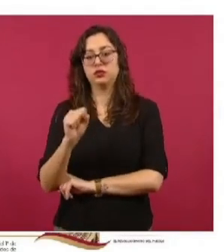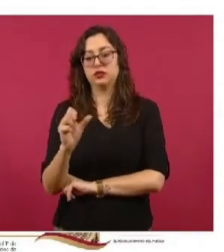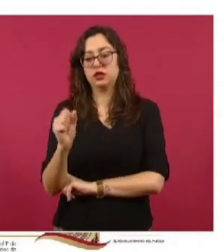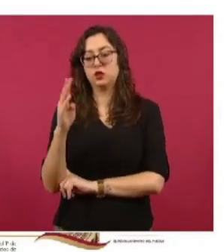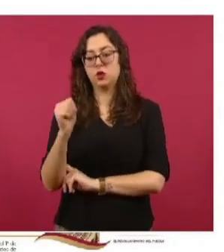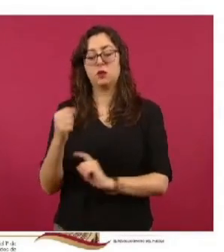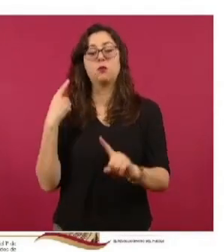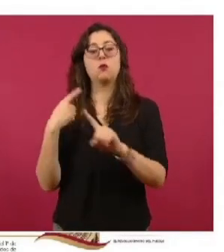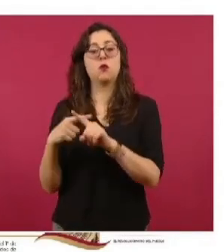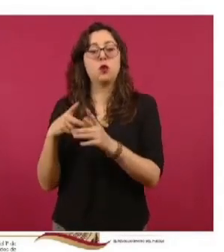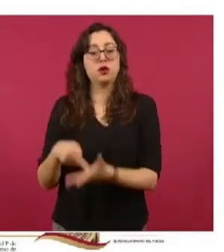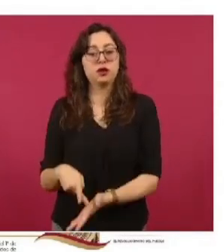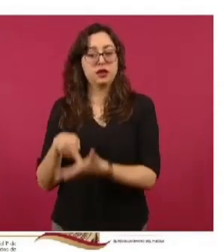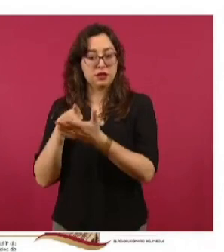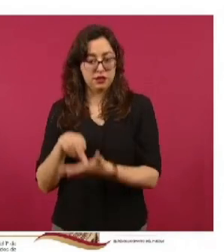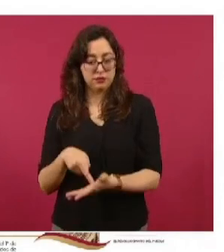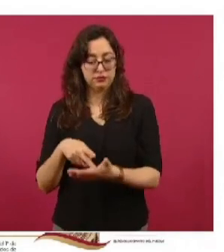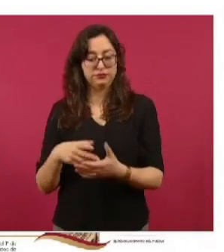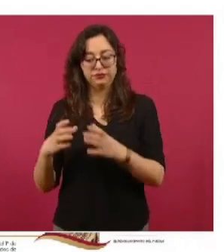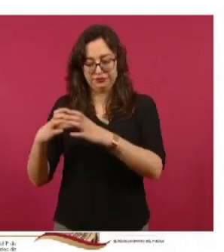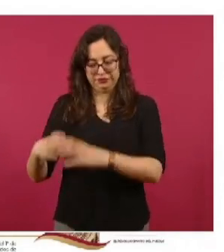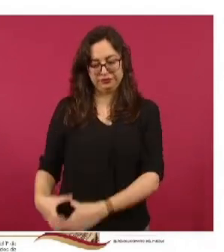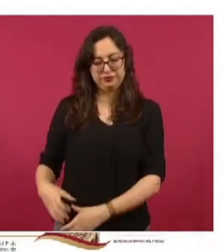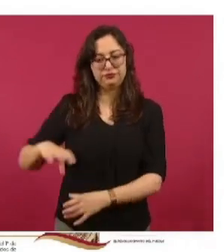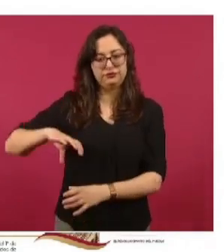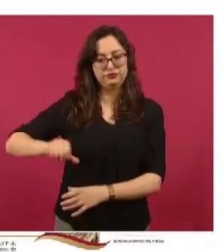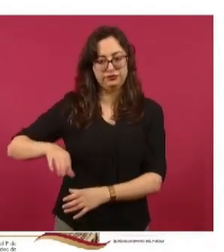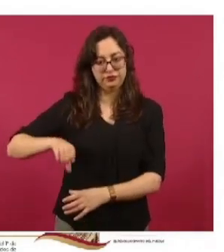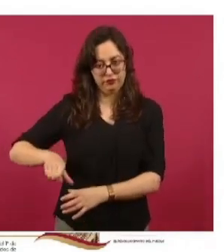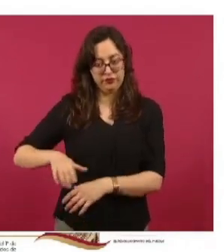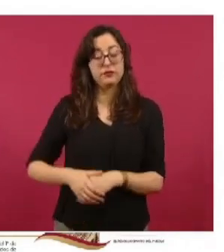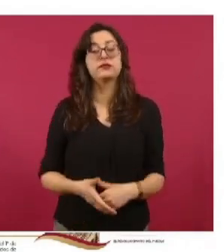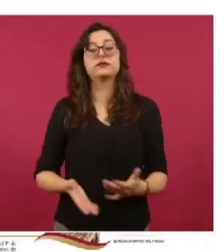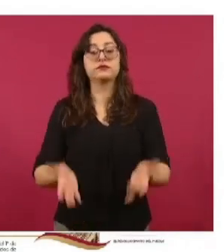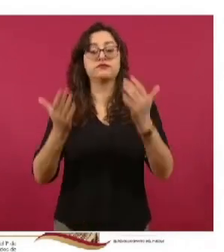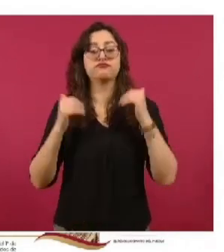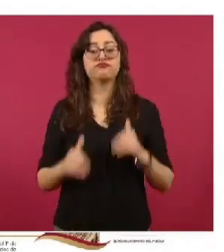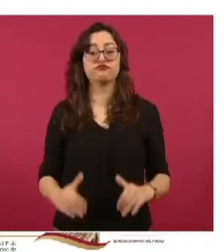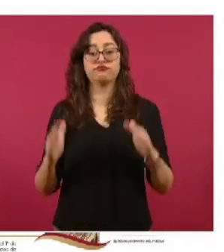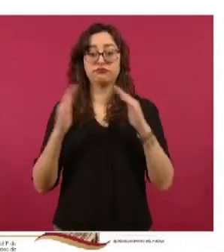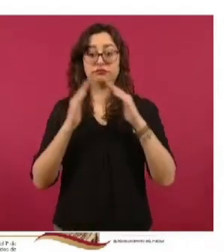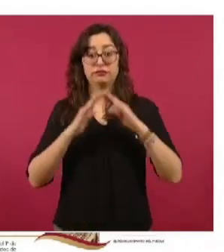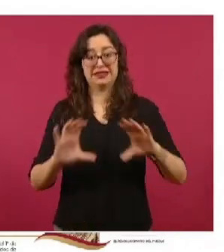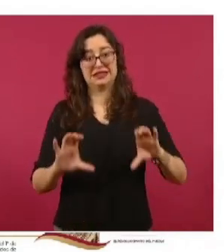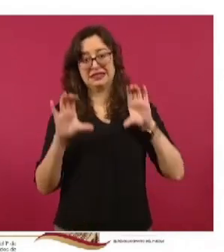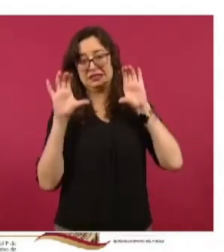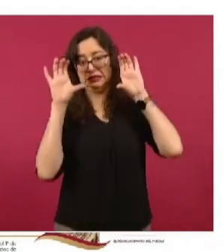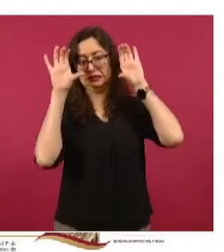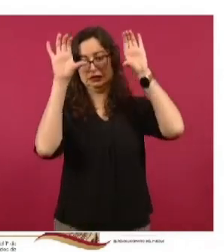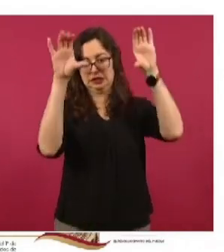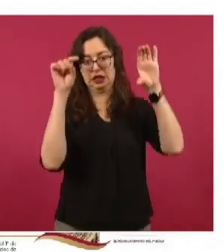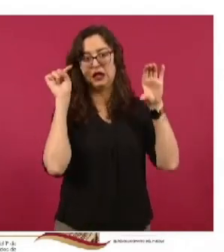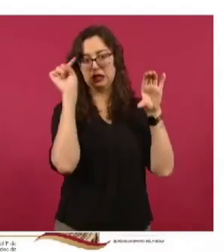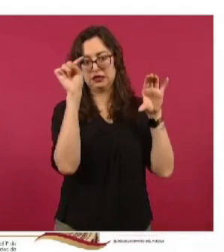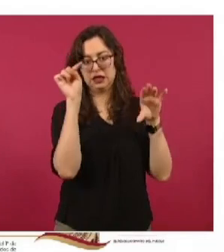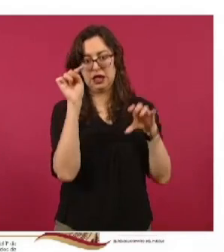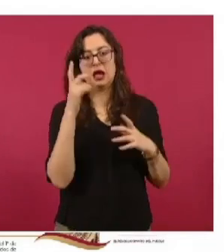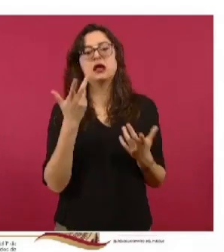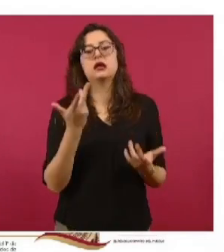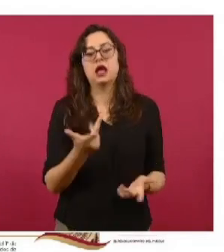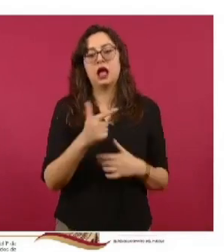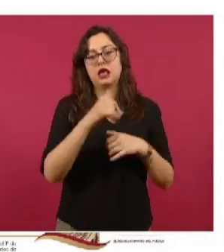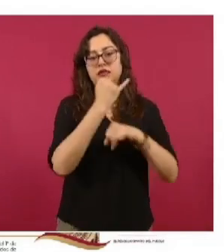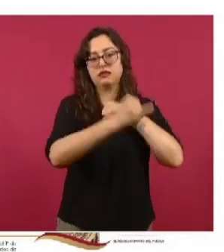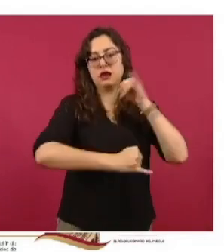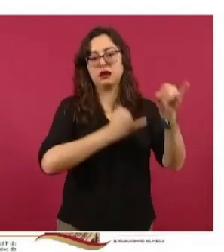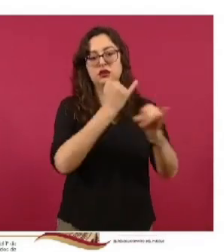que para tanques estacionarios, ese mismo día el precio internacional, 12 pesos con 3 centavos, y el promedio de